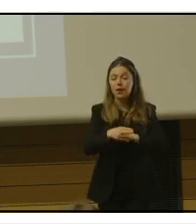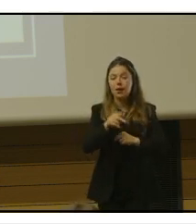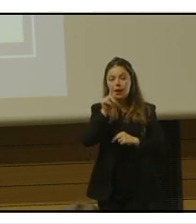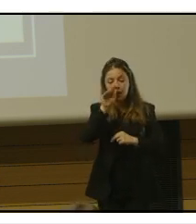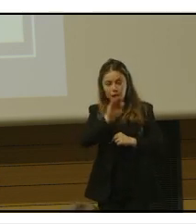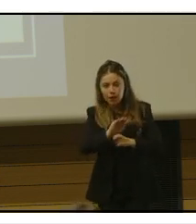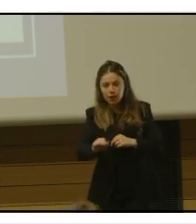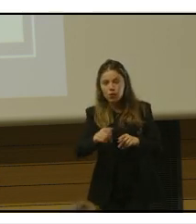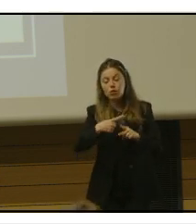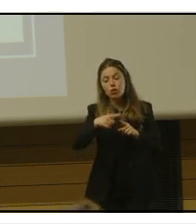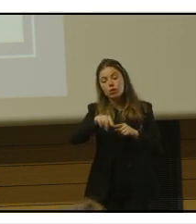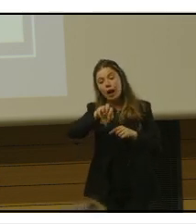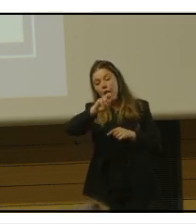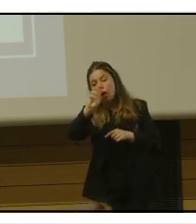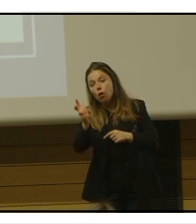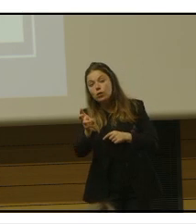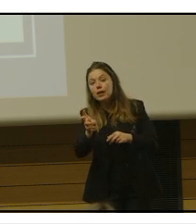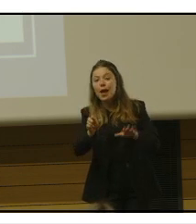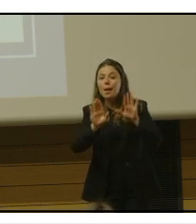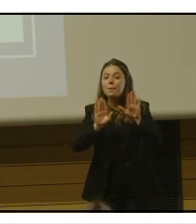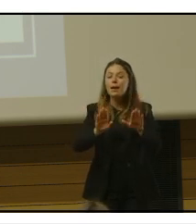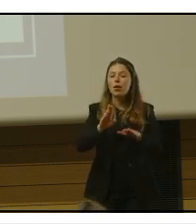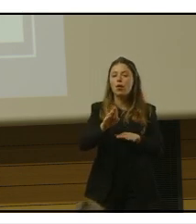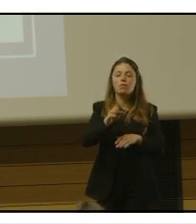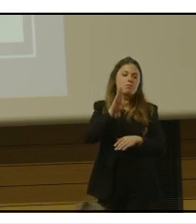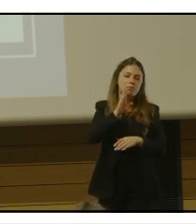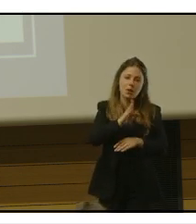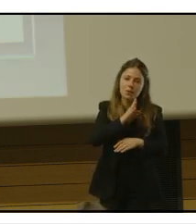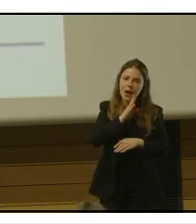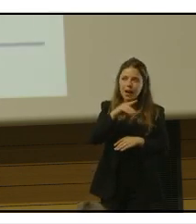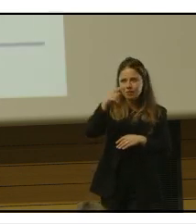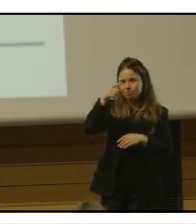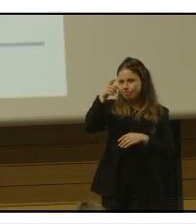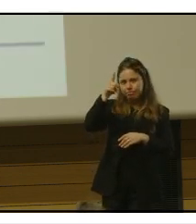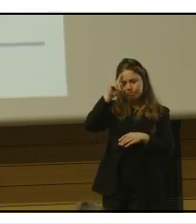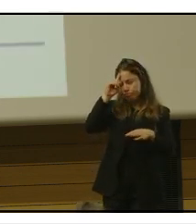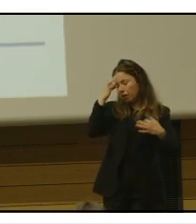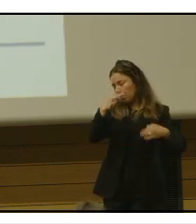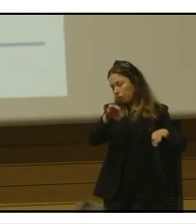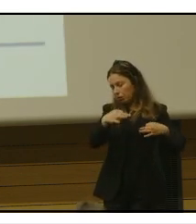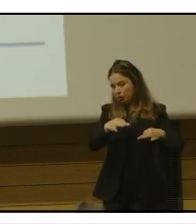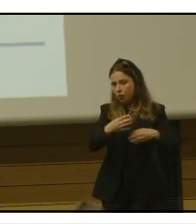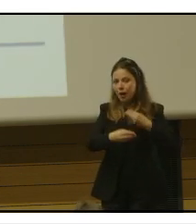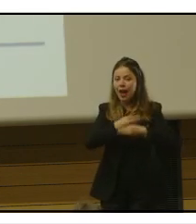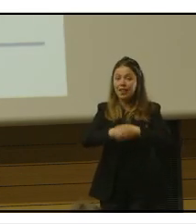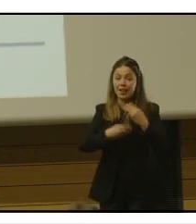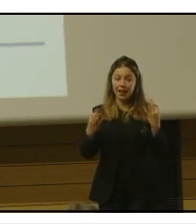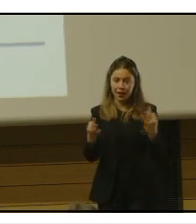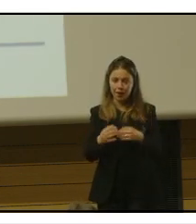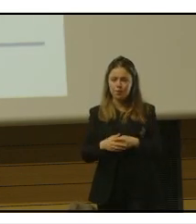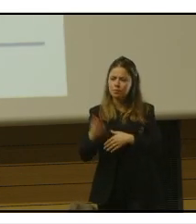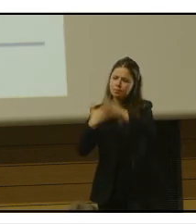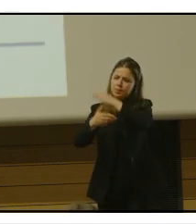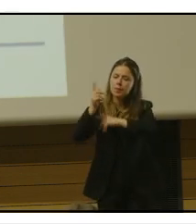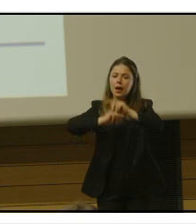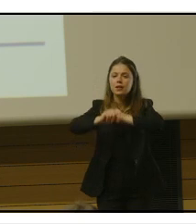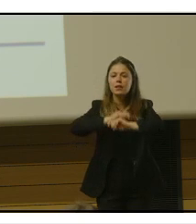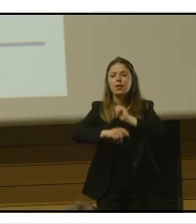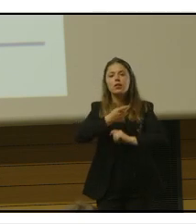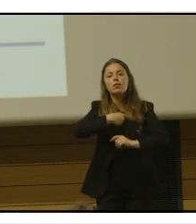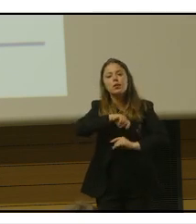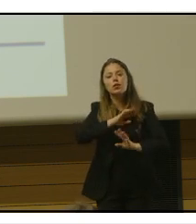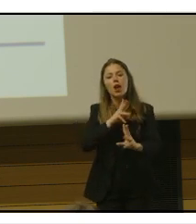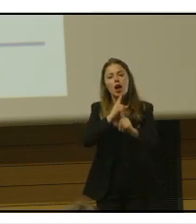de otras cosas y que una madre, bueno, pues igual no es consciente de lo que les está haciendo. Hace años la Asociación Española contra el